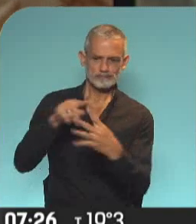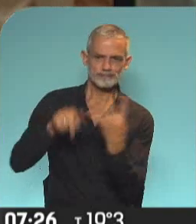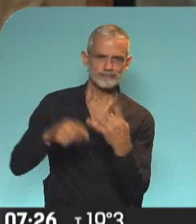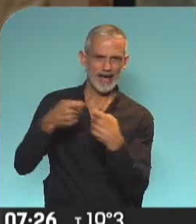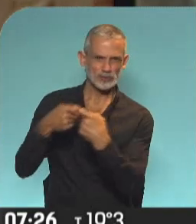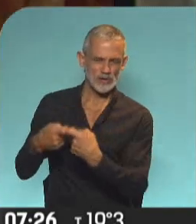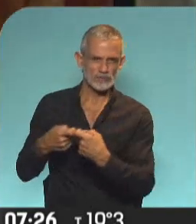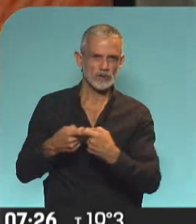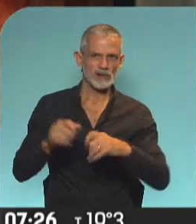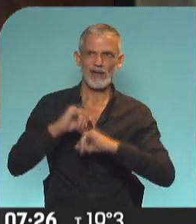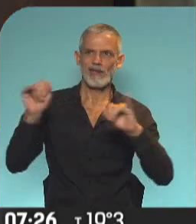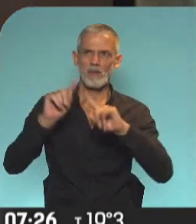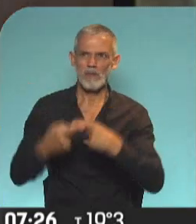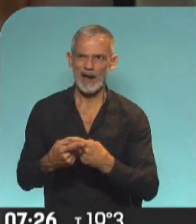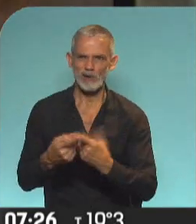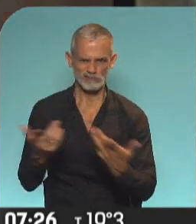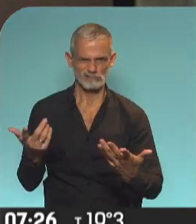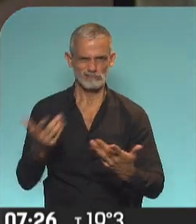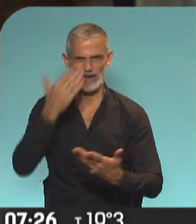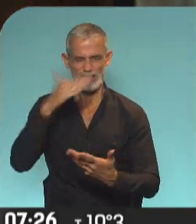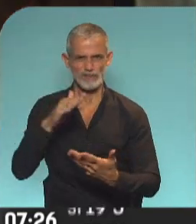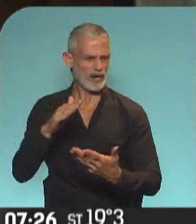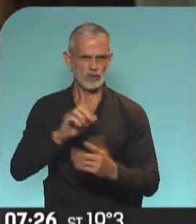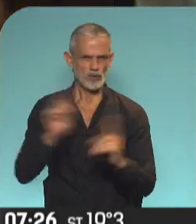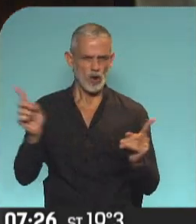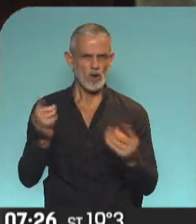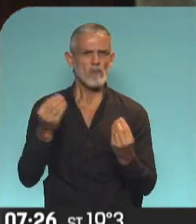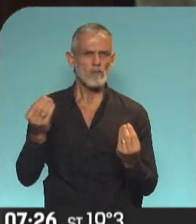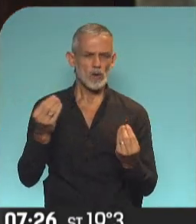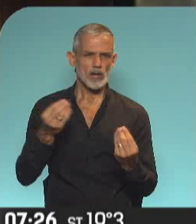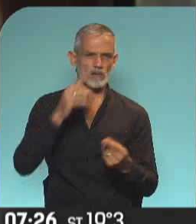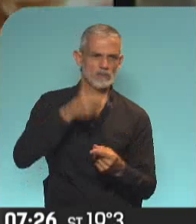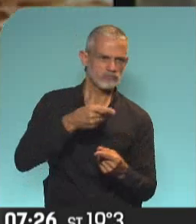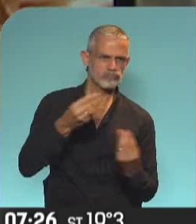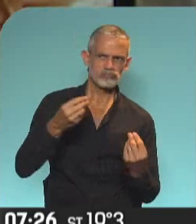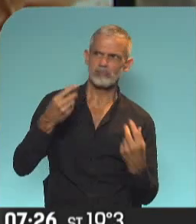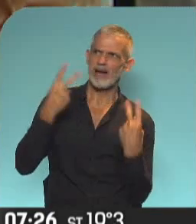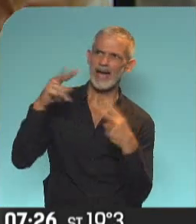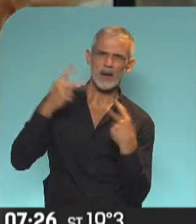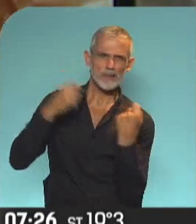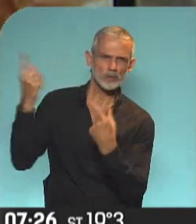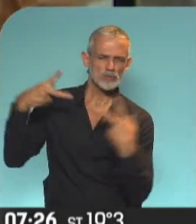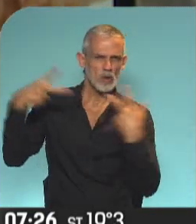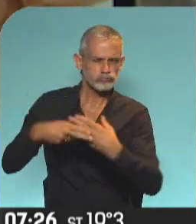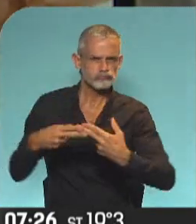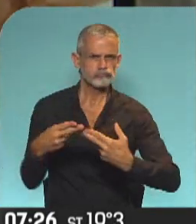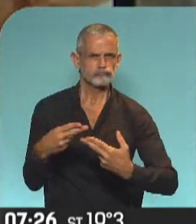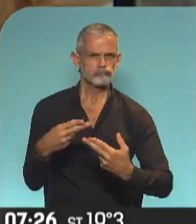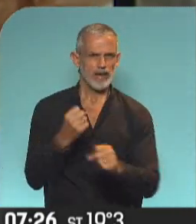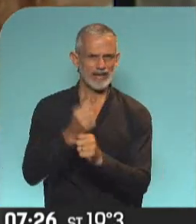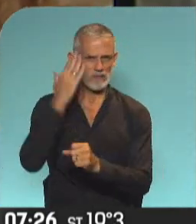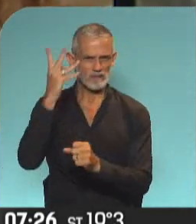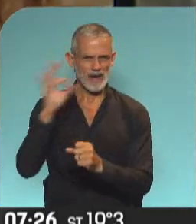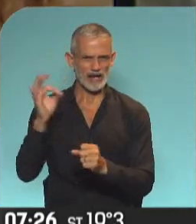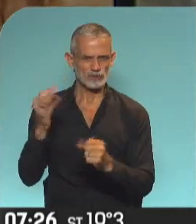que anunció un paro y finalmente la medida fue para atrás? Porque la medida inicialmente era cerrar las exportaciones, garantizar